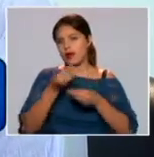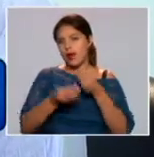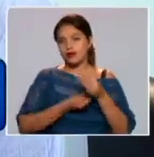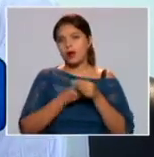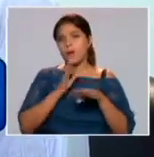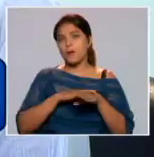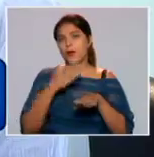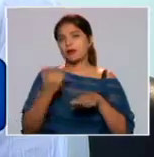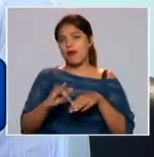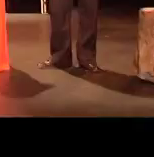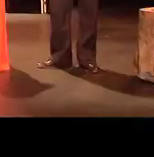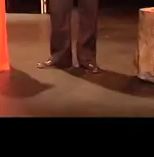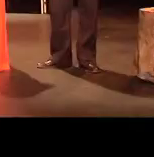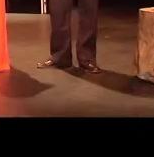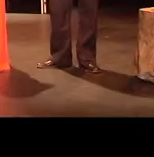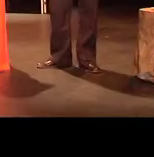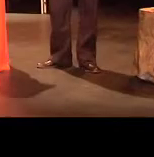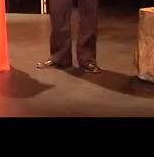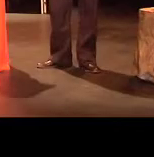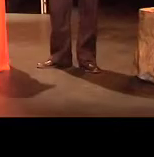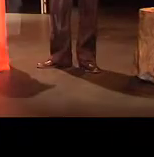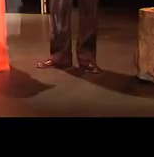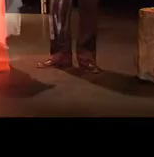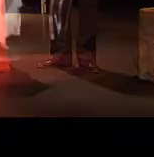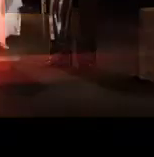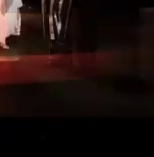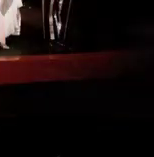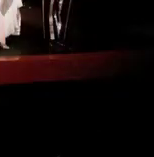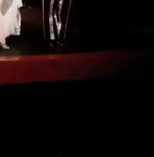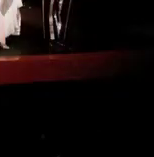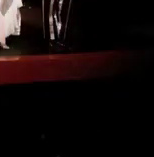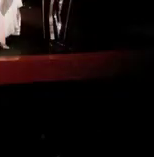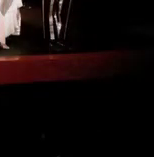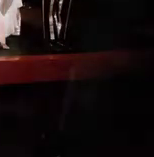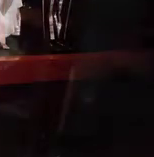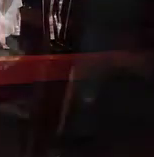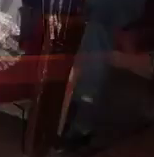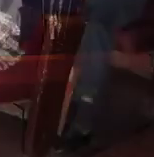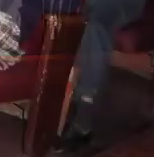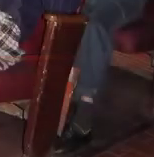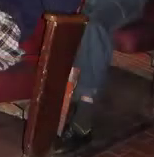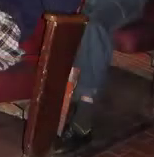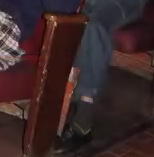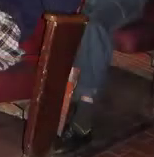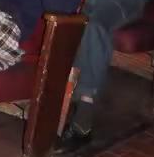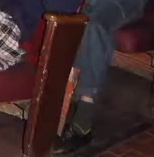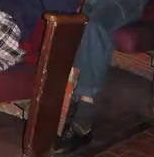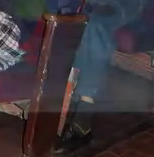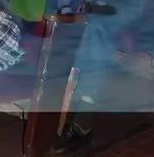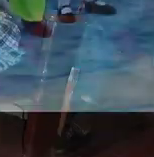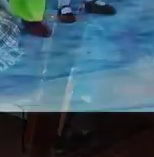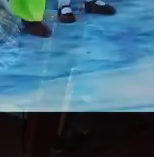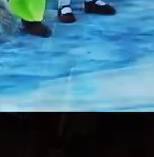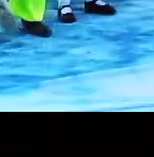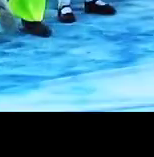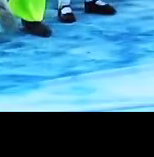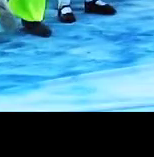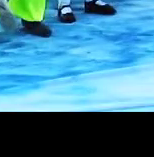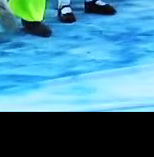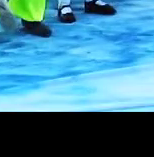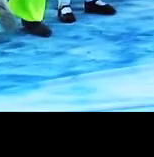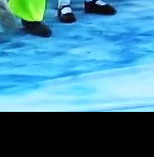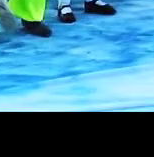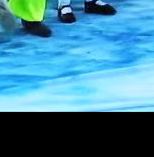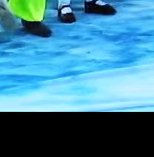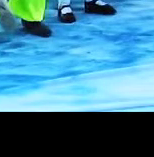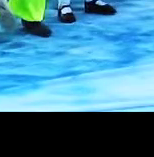una serie de montajes teatro histórico teatro infantil teatro para los niños y niñas de los colegios otro frente